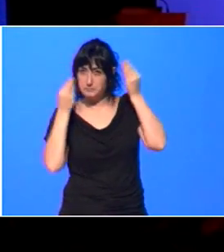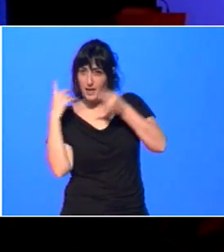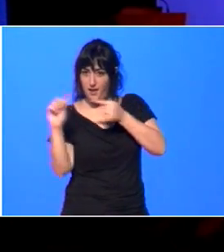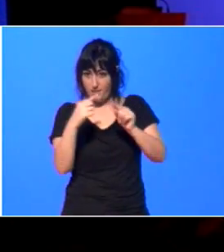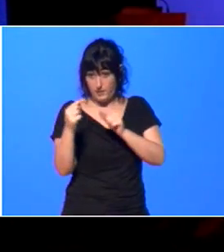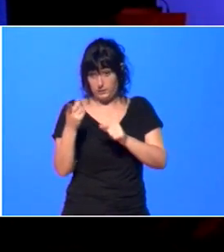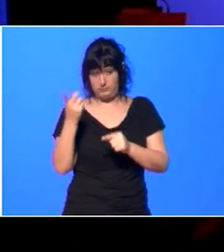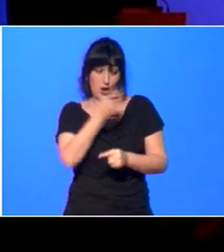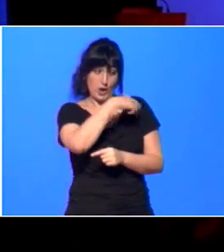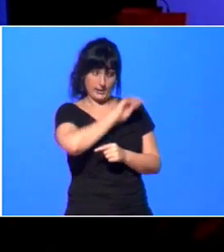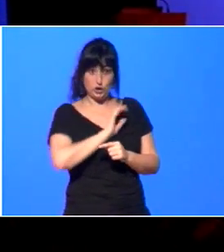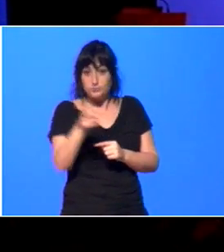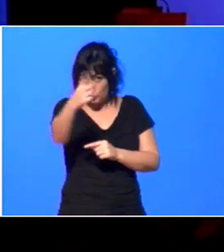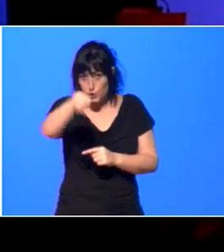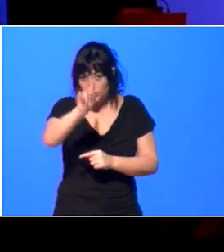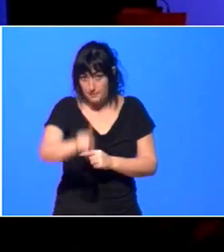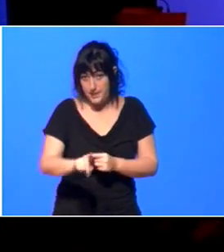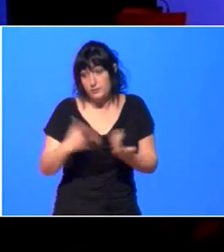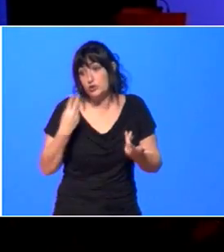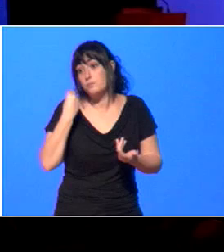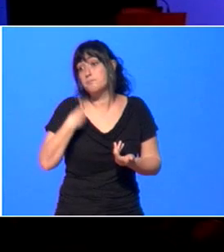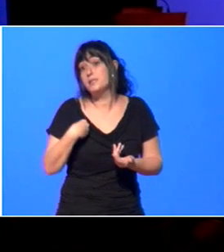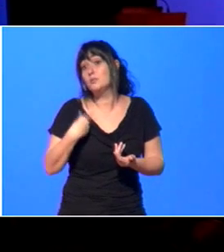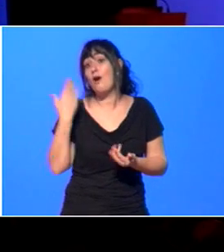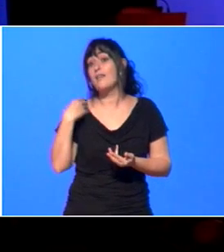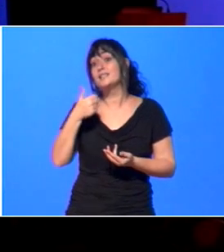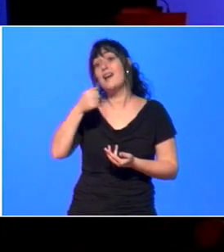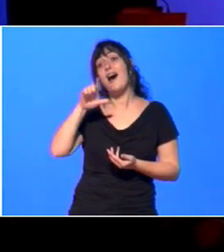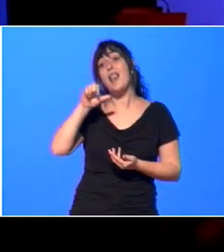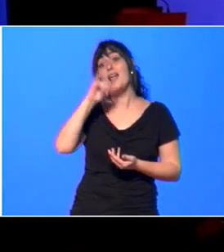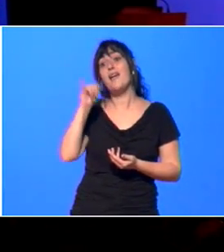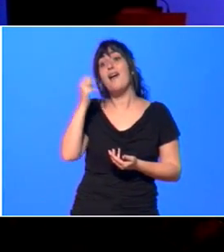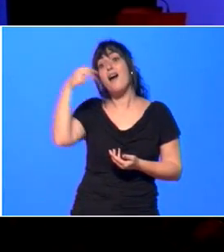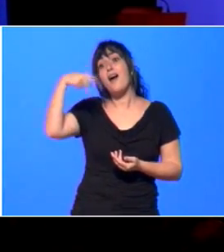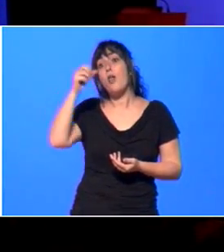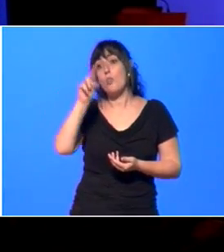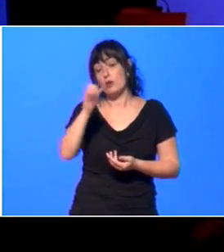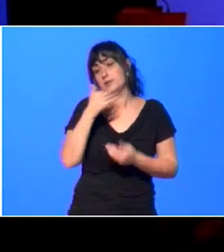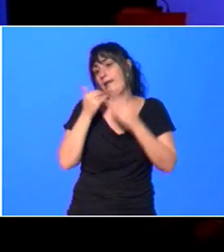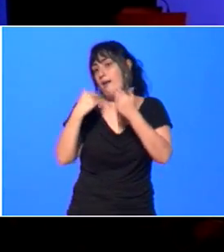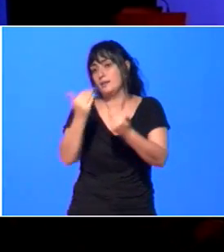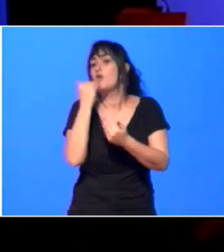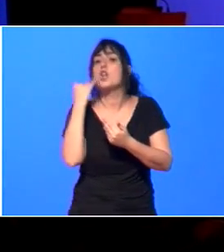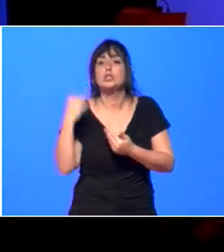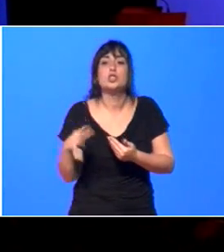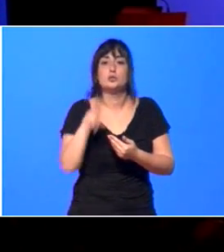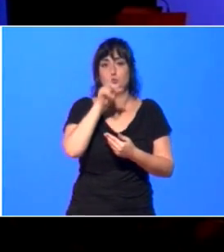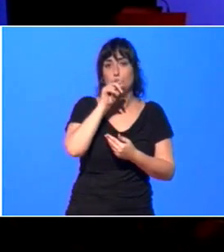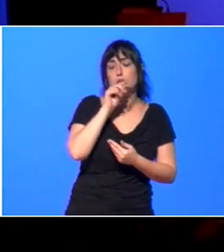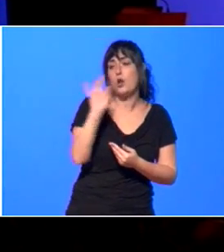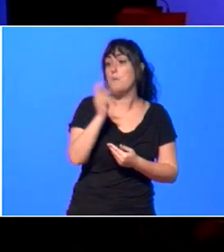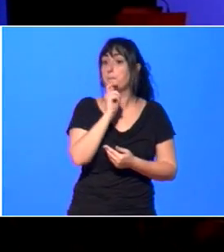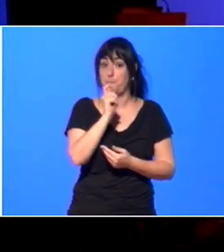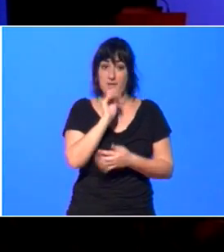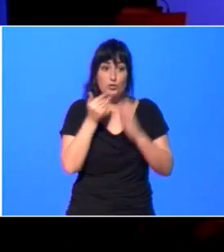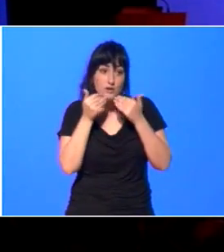vosotros, y al final, como lo mismo que ha ocurrido con Alejandro, pues o a través del correo electrónico, a través del tuit o a través del micrófono,